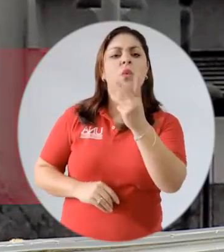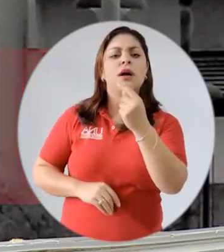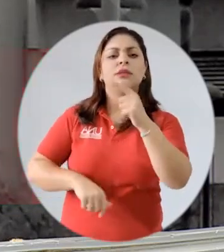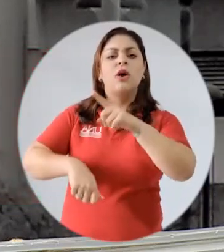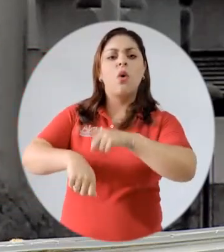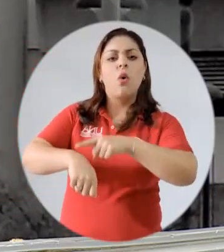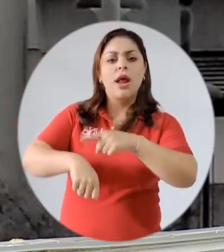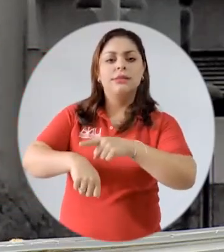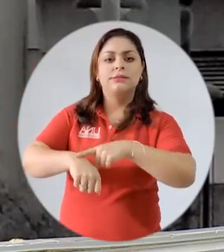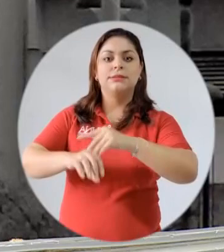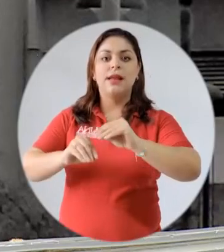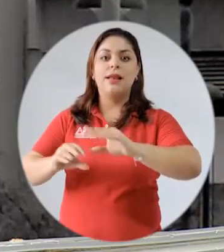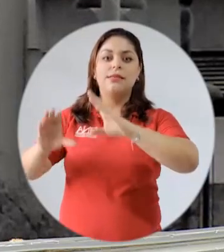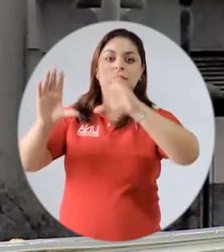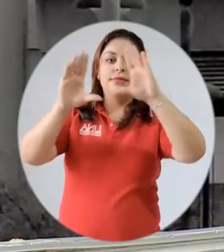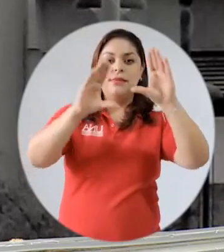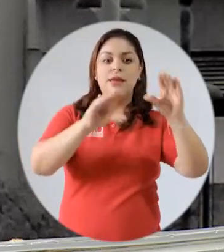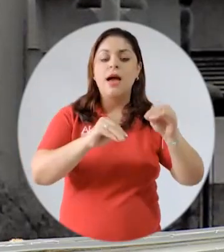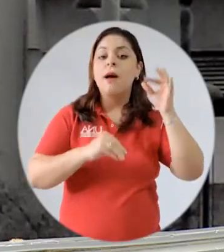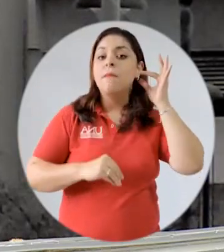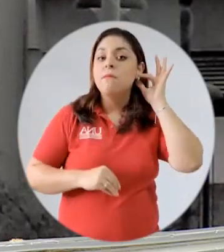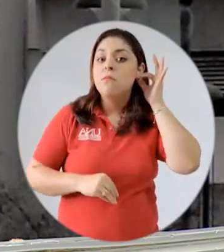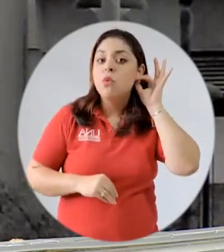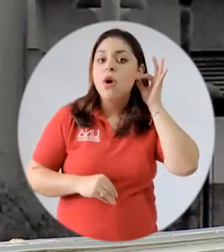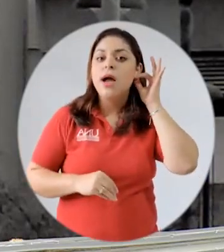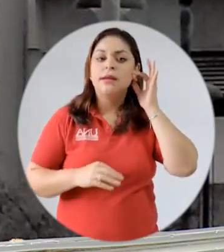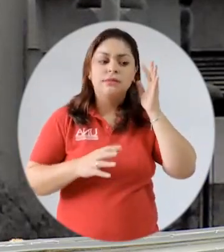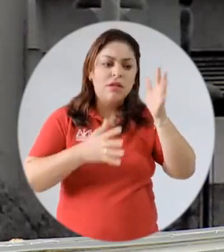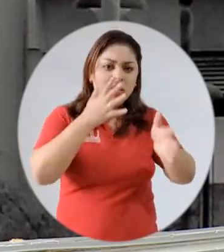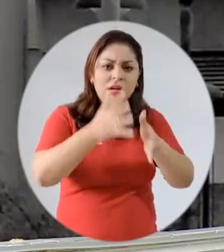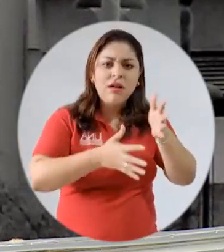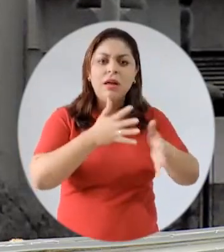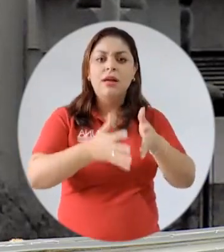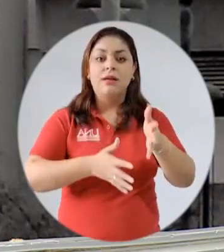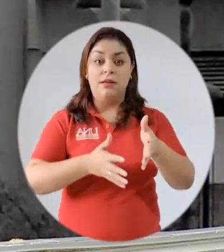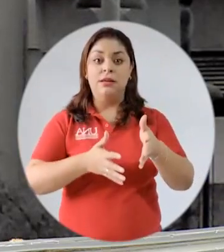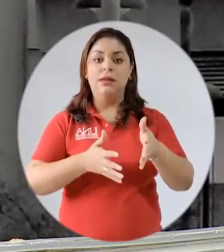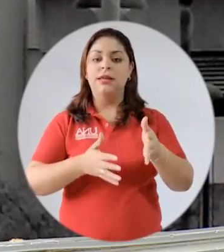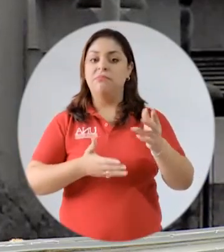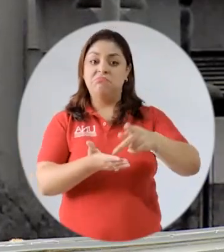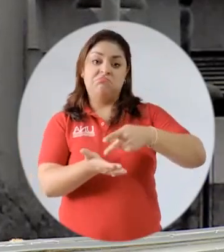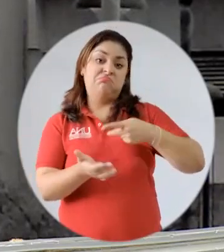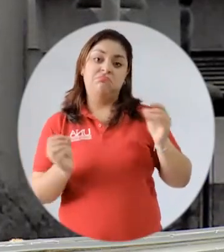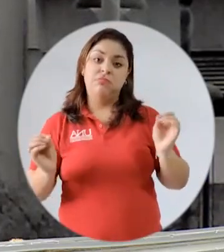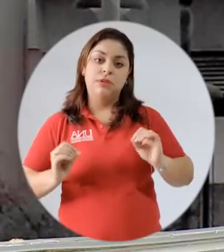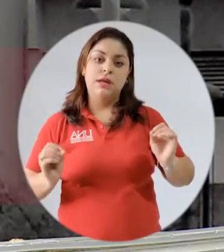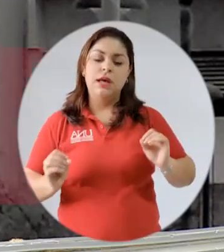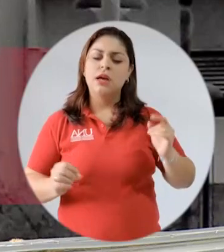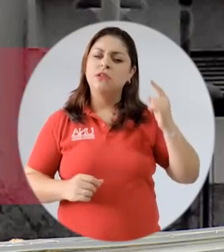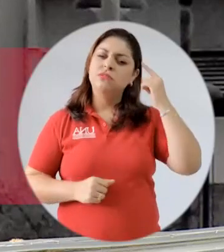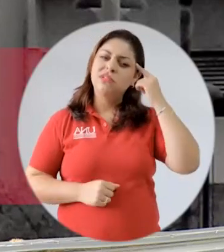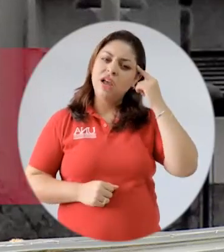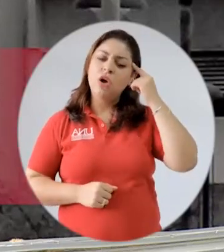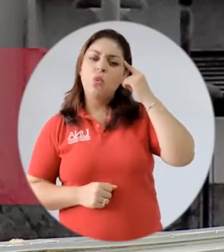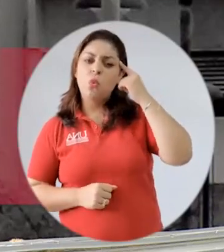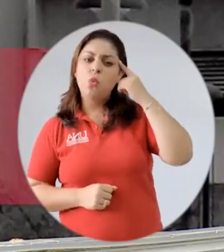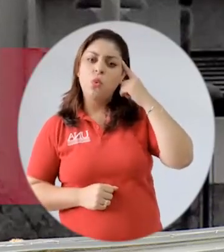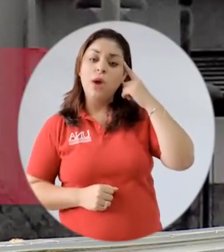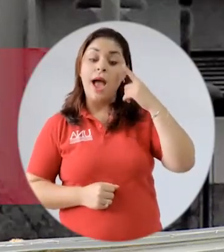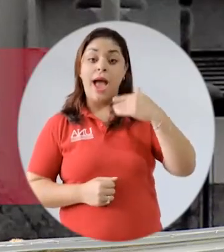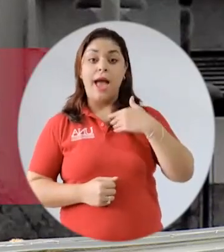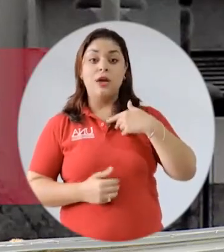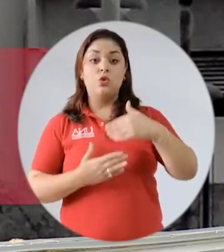muy importante, ¿verdad? Porque generalmente estos son promedios, ¿verdad? Cuando ya usted lo glosa por zona, urbana, rural, por